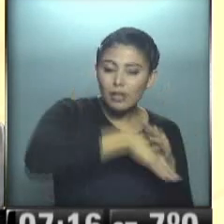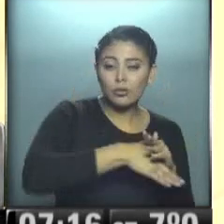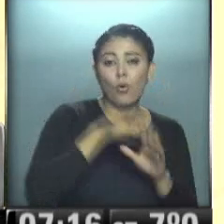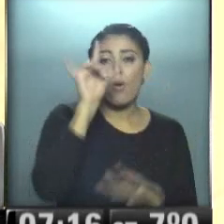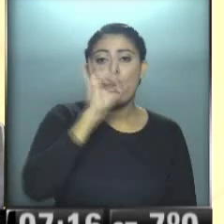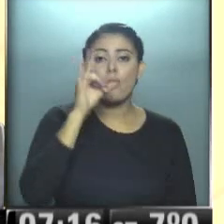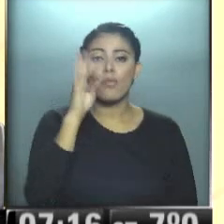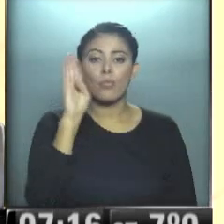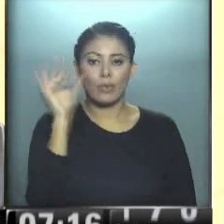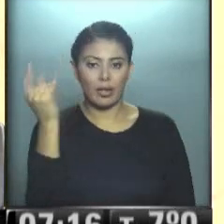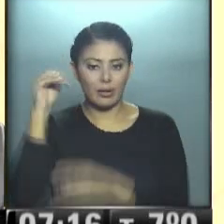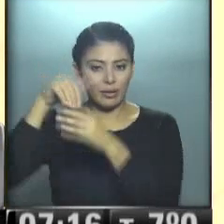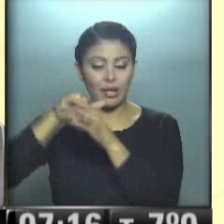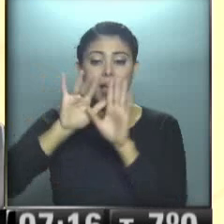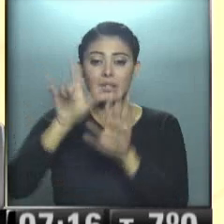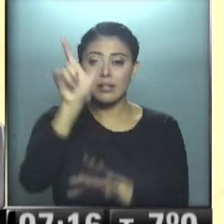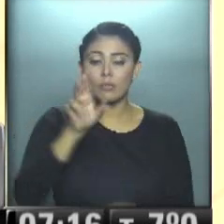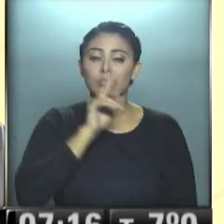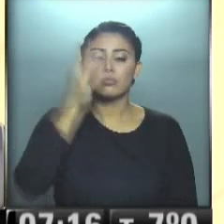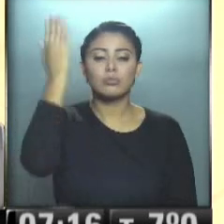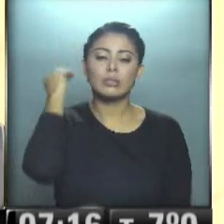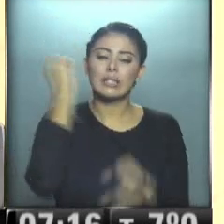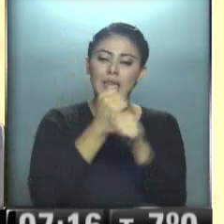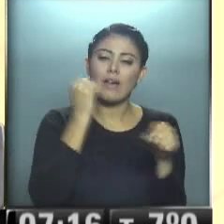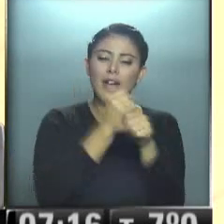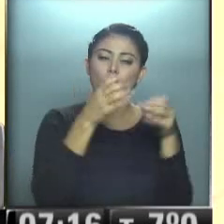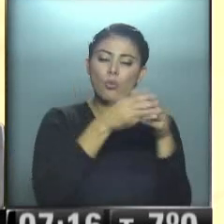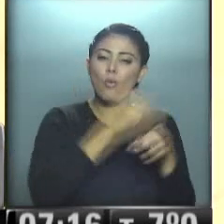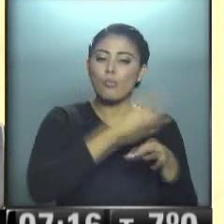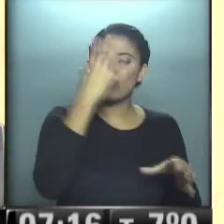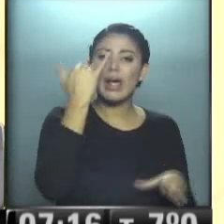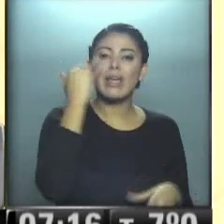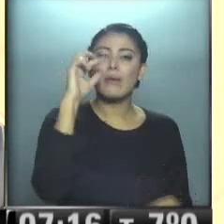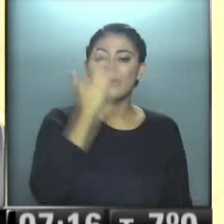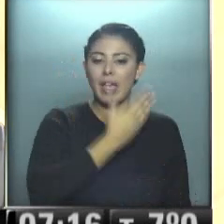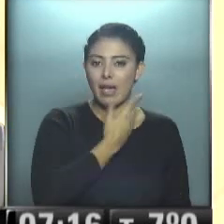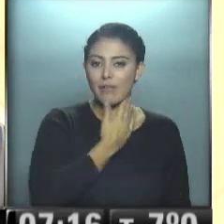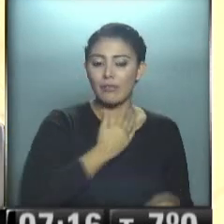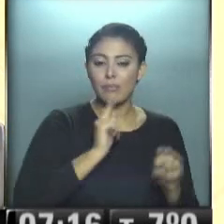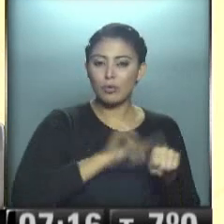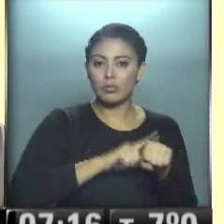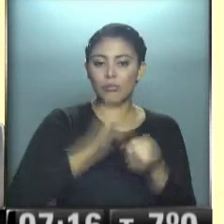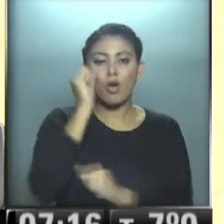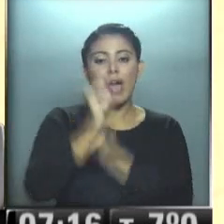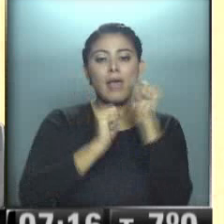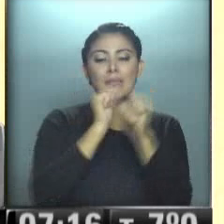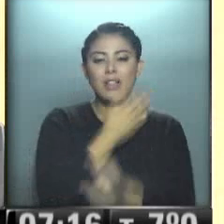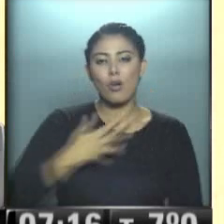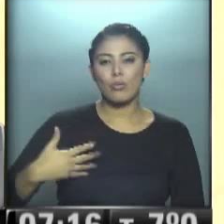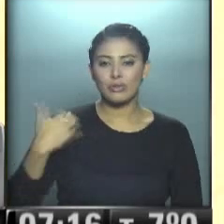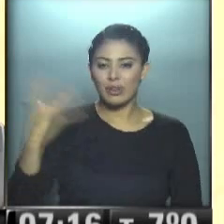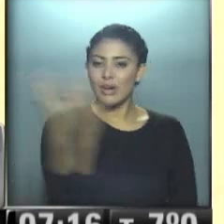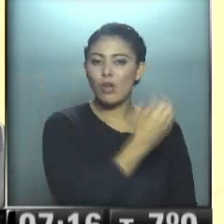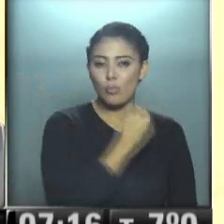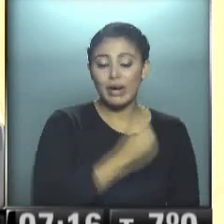Mastrangnia, según detalla su currículum, venía desempeñándose en los cuerpos profesionales de YPF desde que la empresa petrolera fue recuperada por el